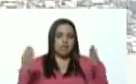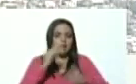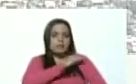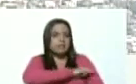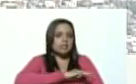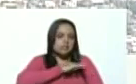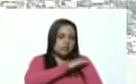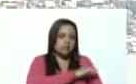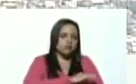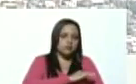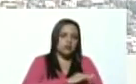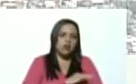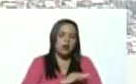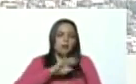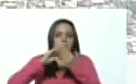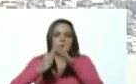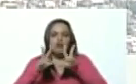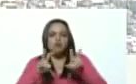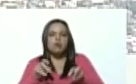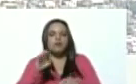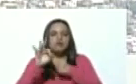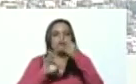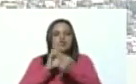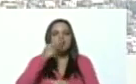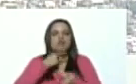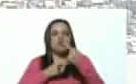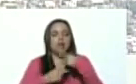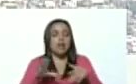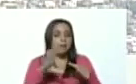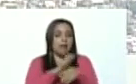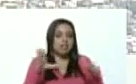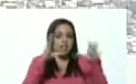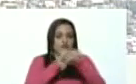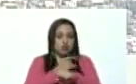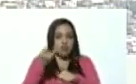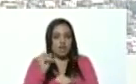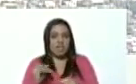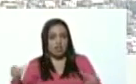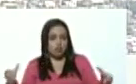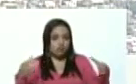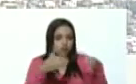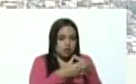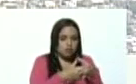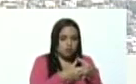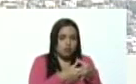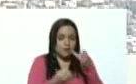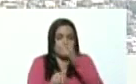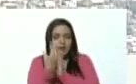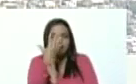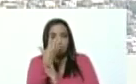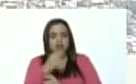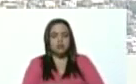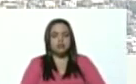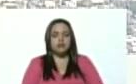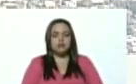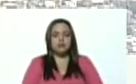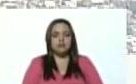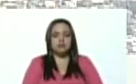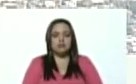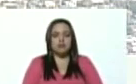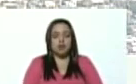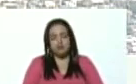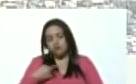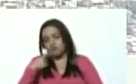Tricolor, el martes en la noche estuvimos reunidos allá en el Palacio Presidencial de Miraflores y le decía,